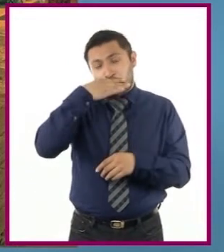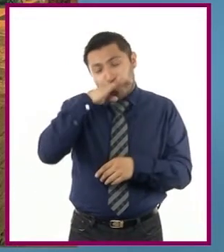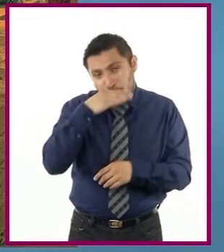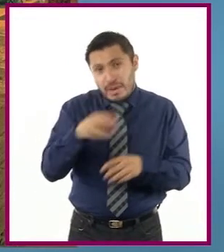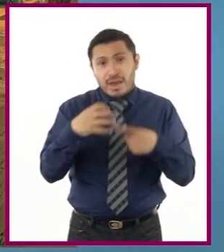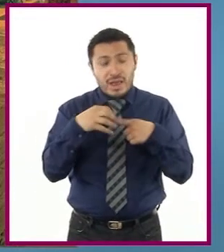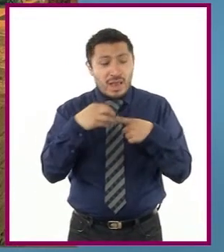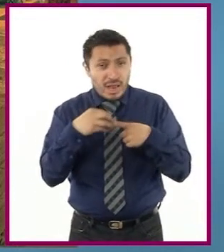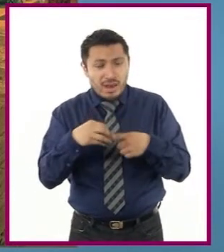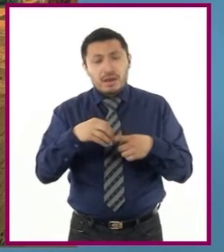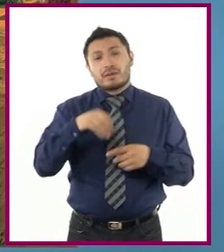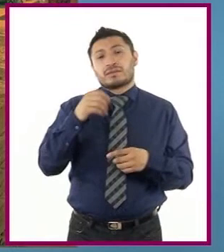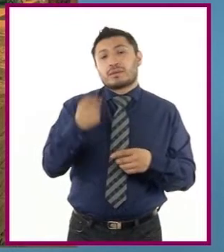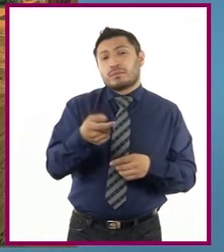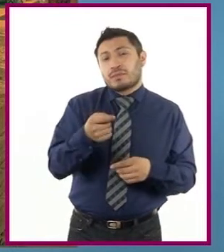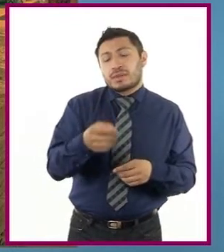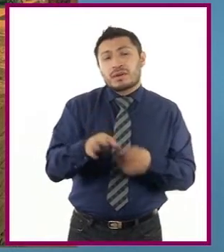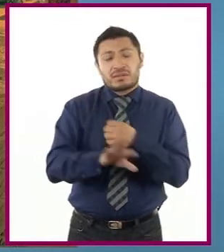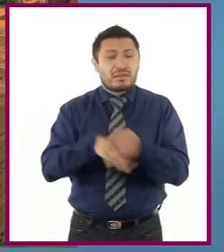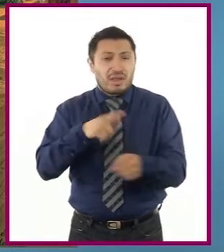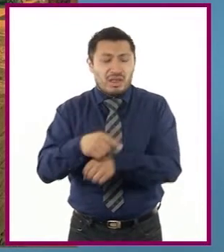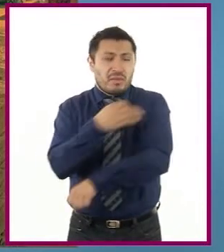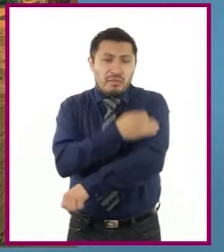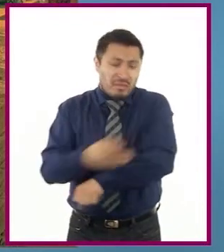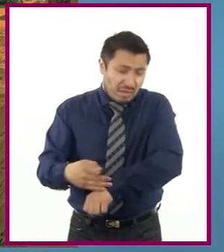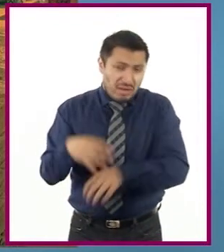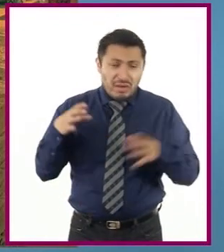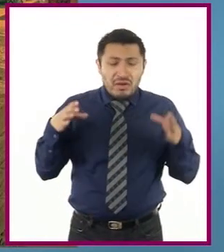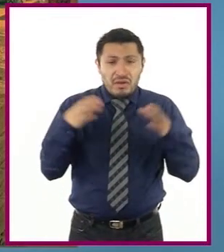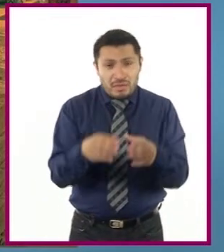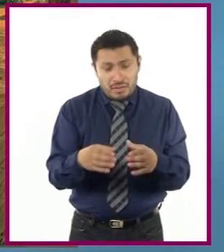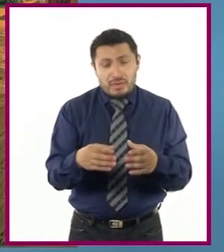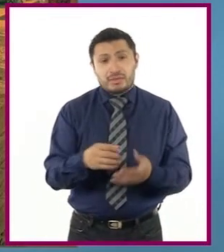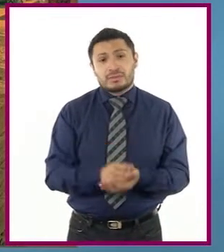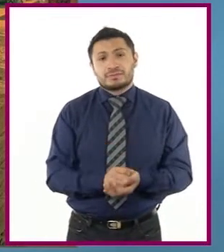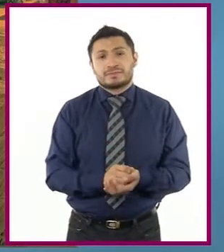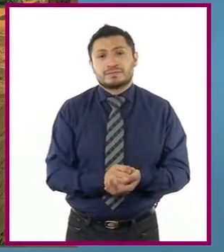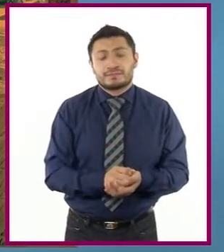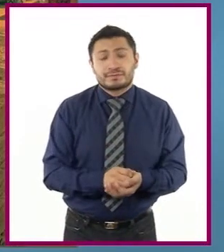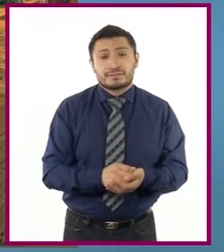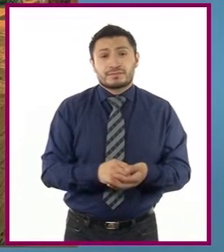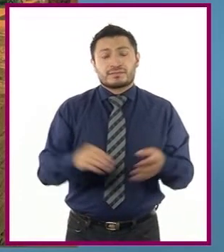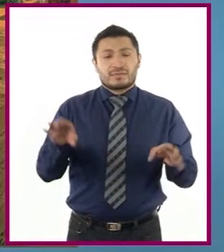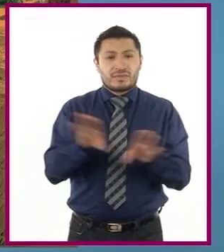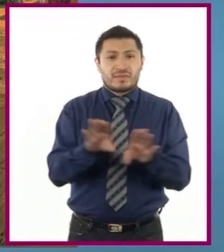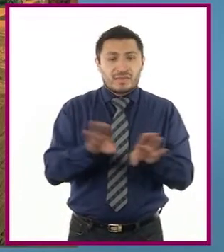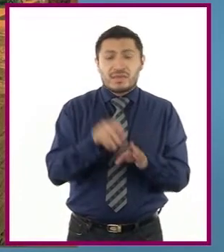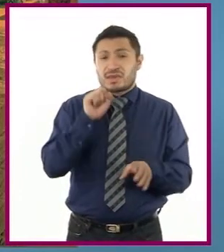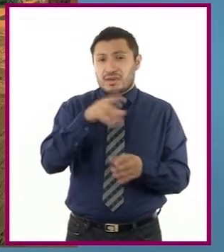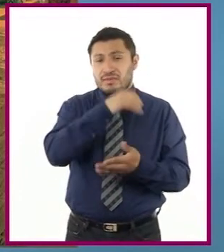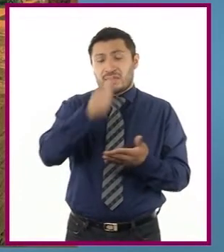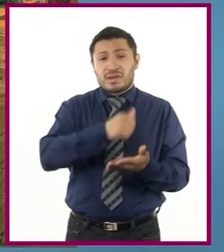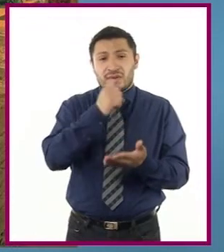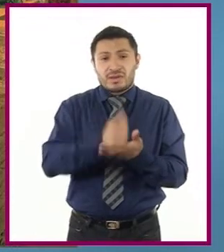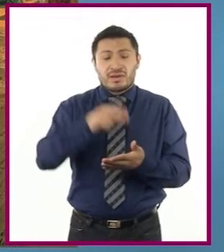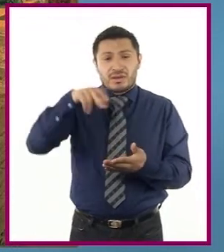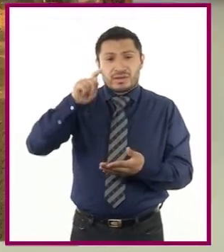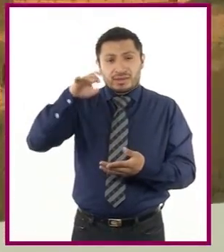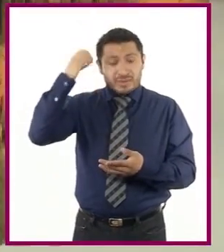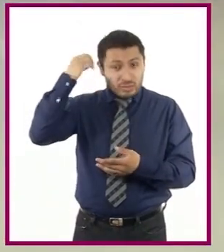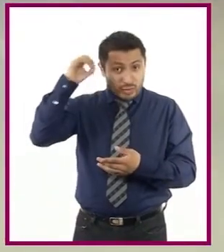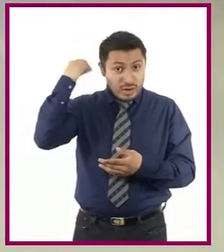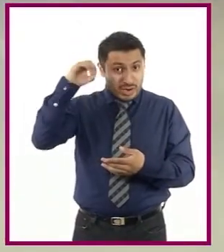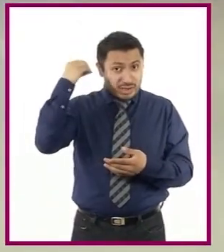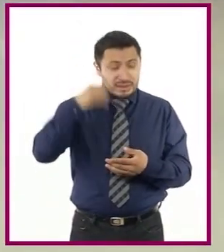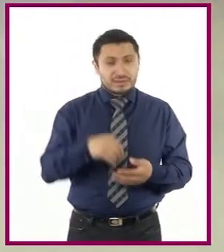el frijol y una pequeña ganadería familiar, con escasos centros mayores de consumo como la ciudad de Antequera, hoy Oaxaca.